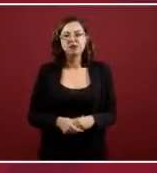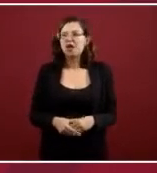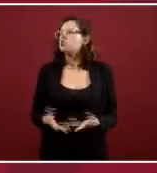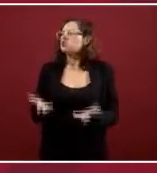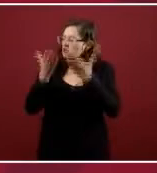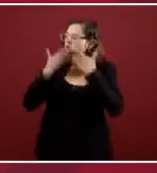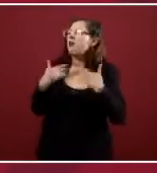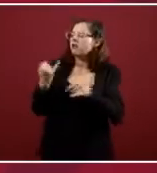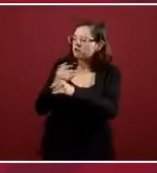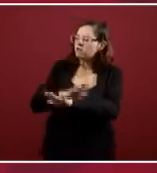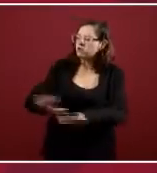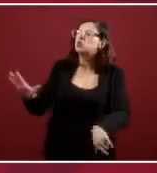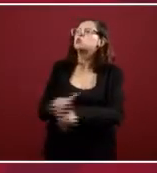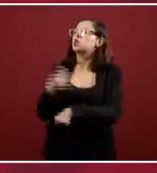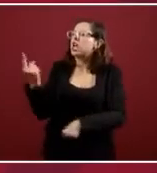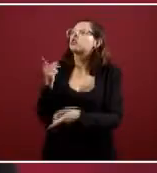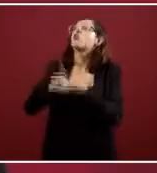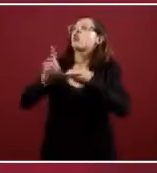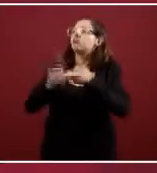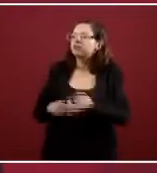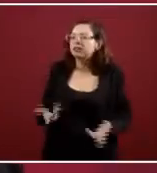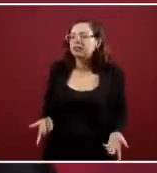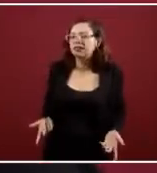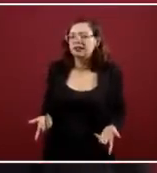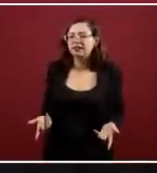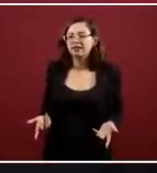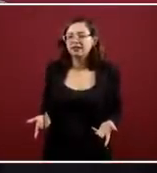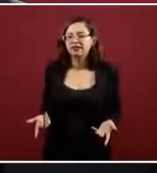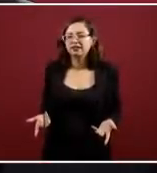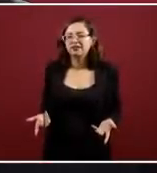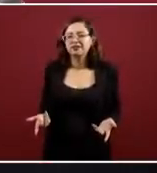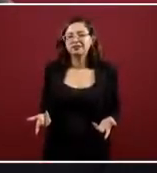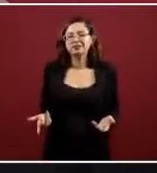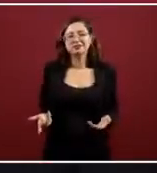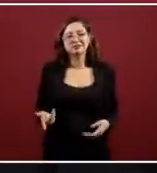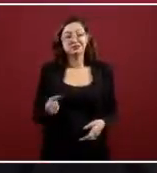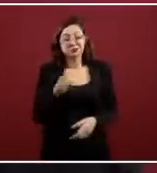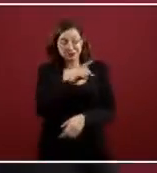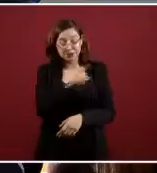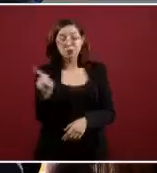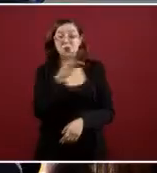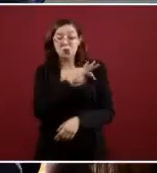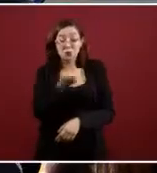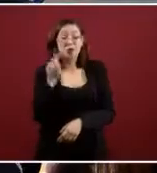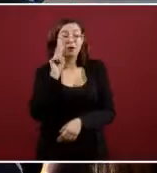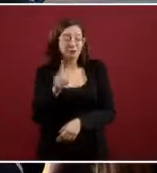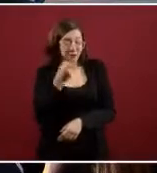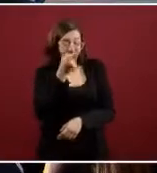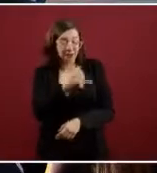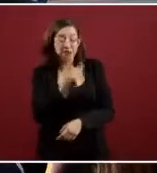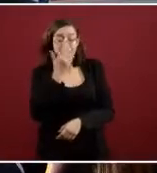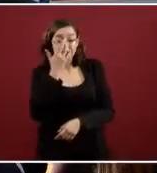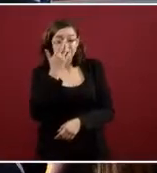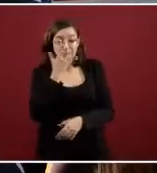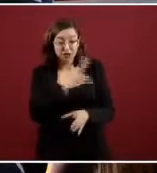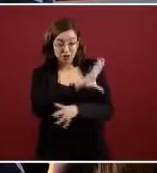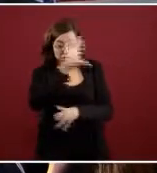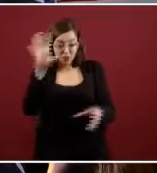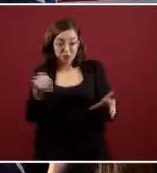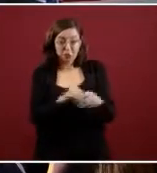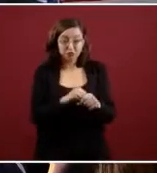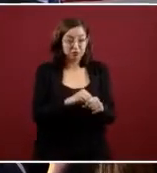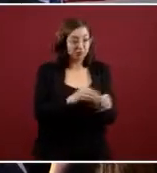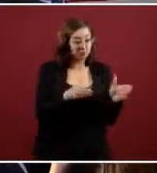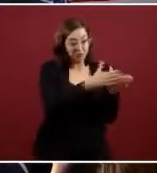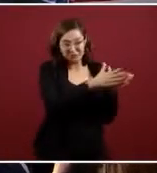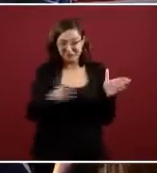hay información? Si ustedes ven, todo esto se desenvuelve en